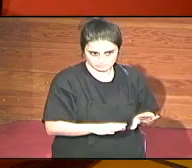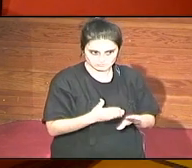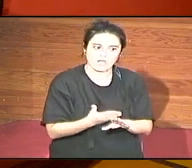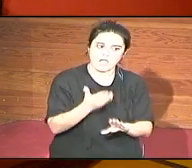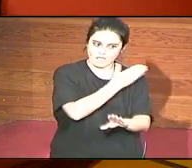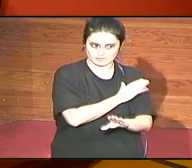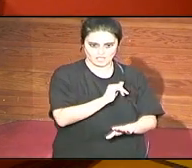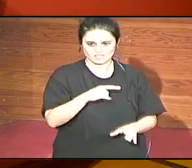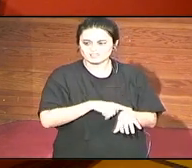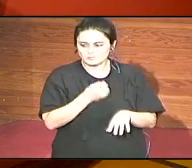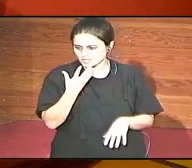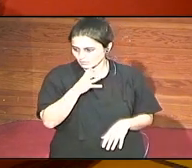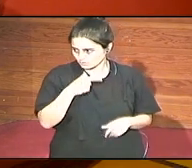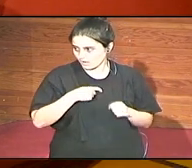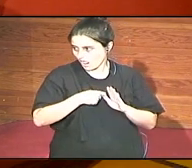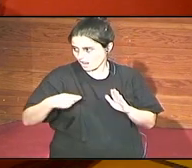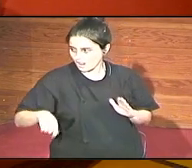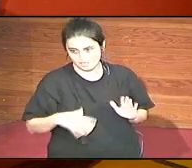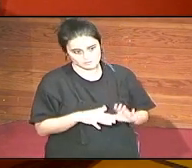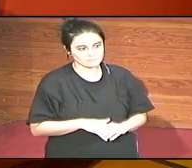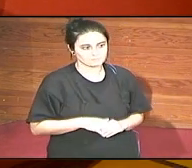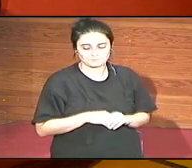y el tiempo aquí y después bien